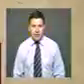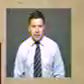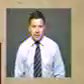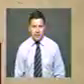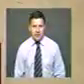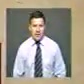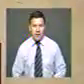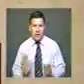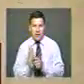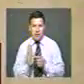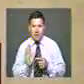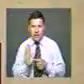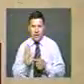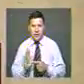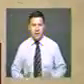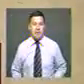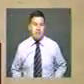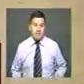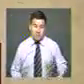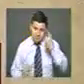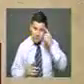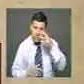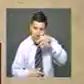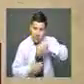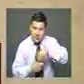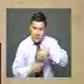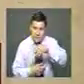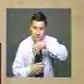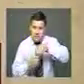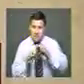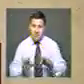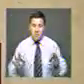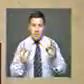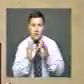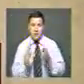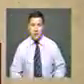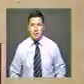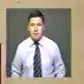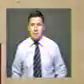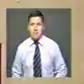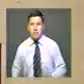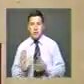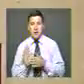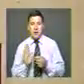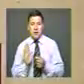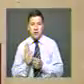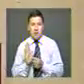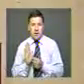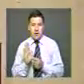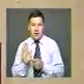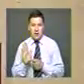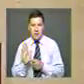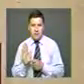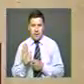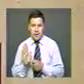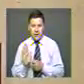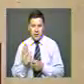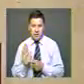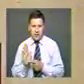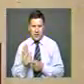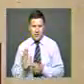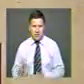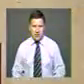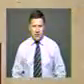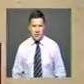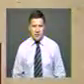Judicial CENDOC, y queremos darles un dato muy importante, y es que el día de hoy registramos una audiencia en nuestra señal streaming